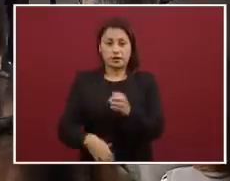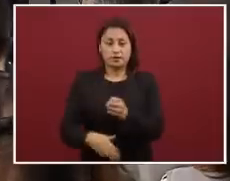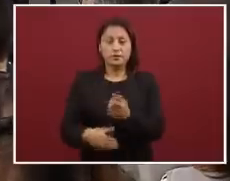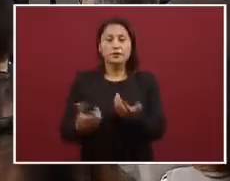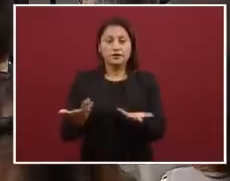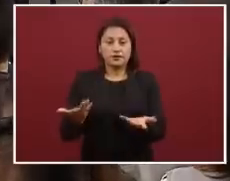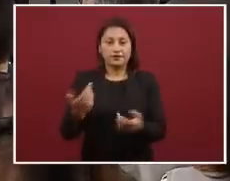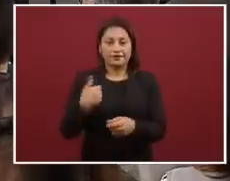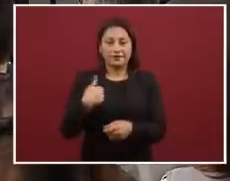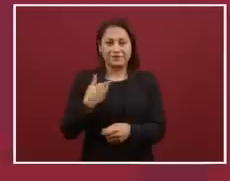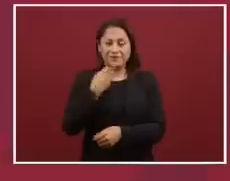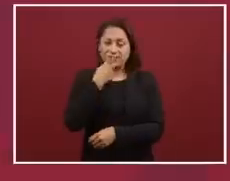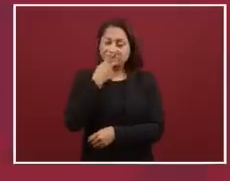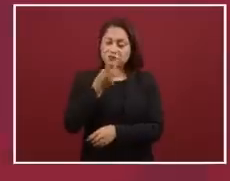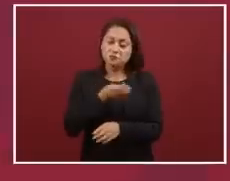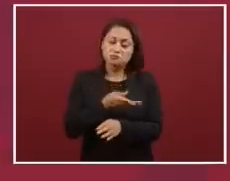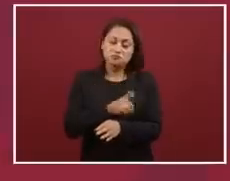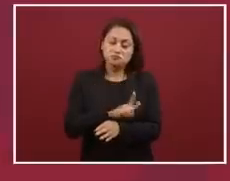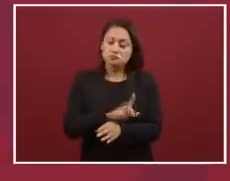fue muy buena.